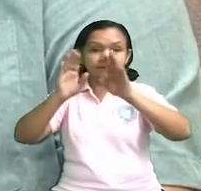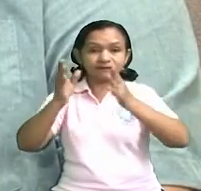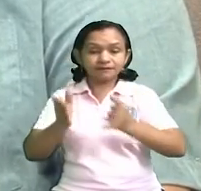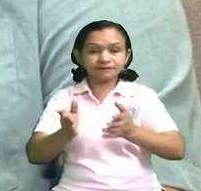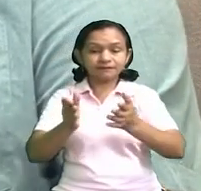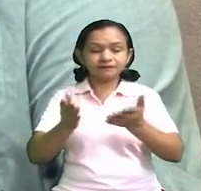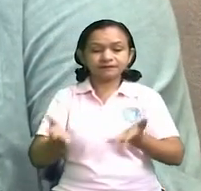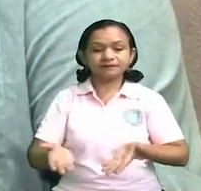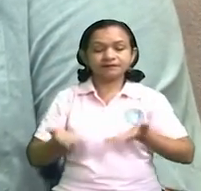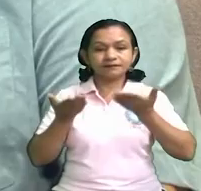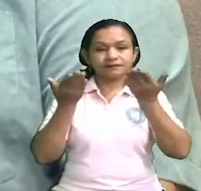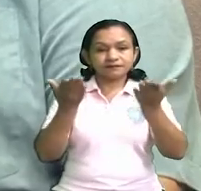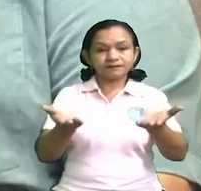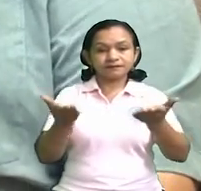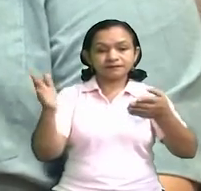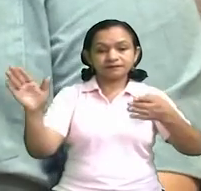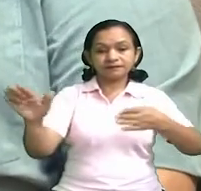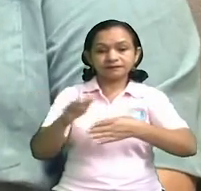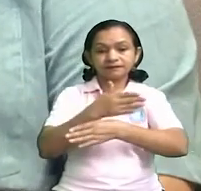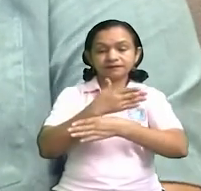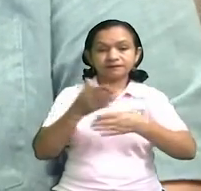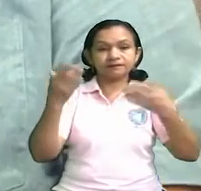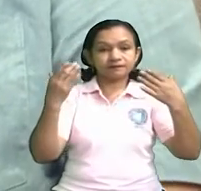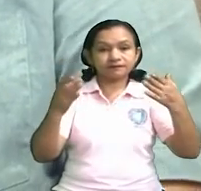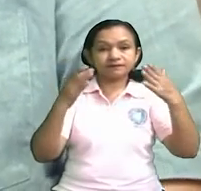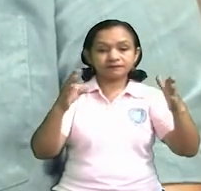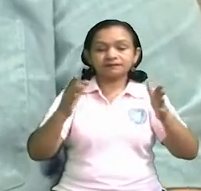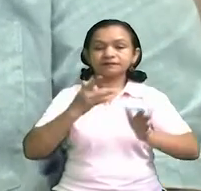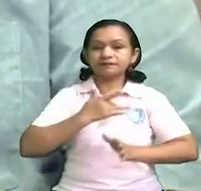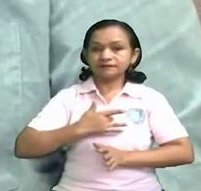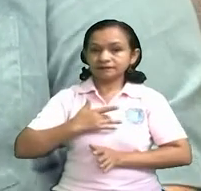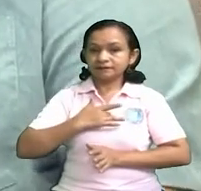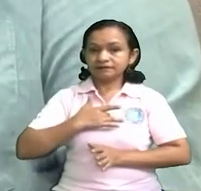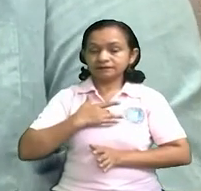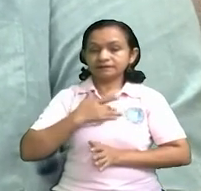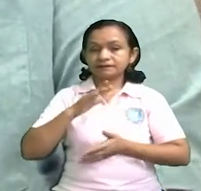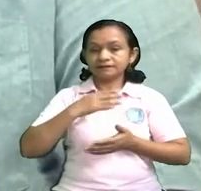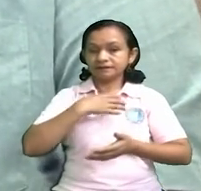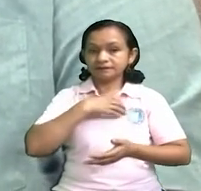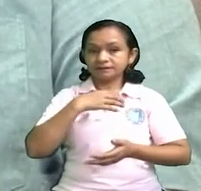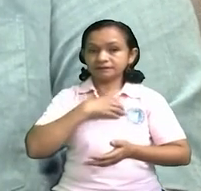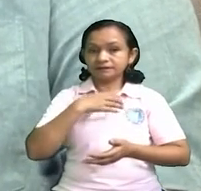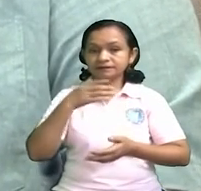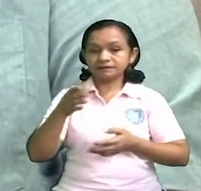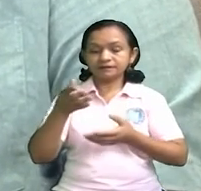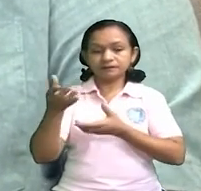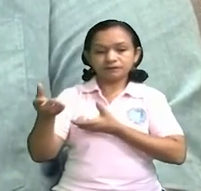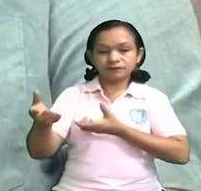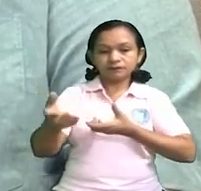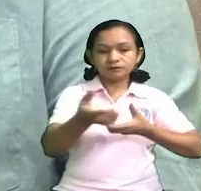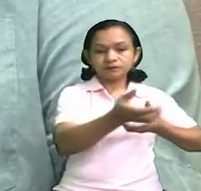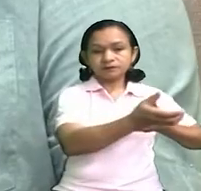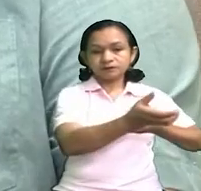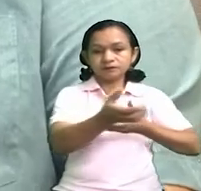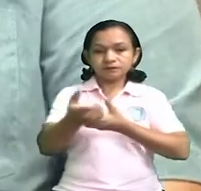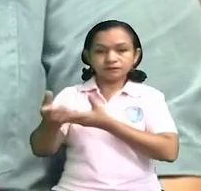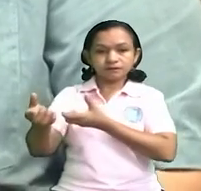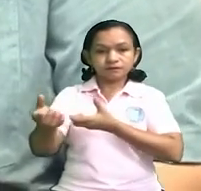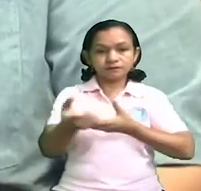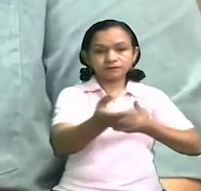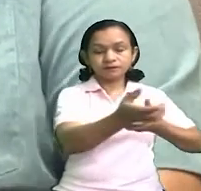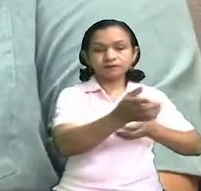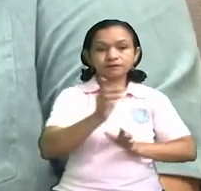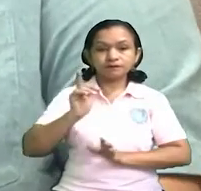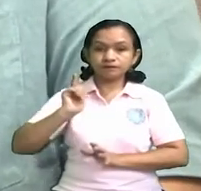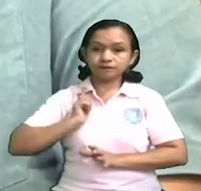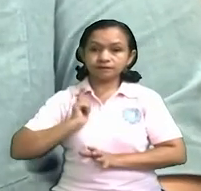se dotó de la tecnología necesaria y apropiada a los bomberos, porque lo que